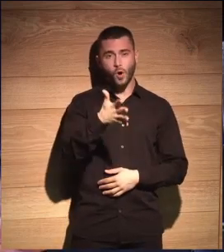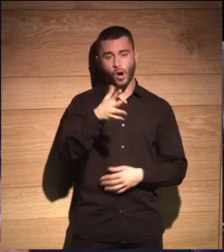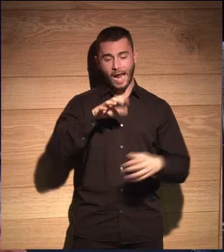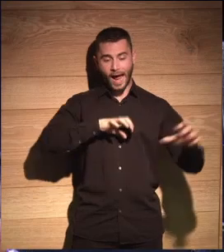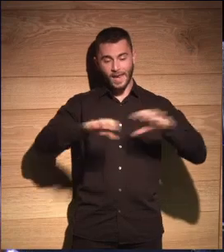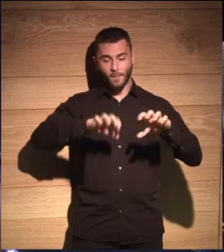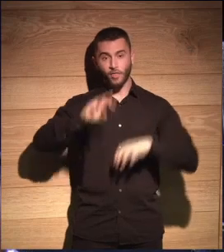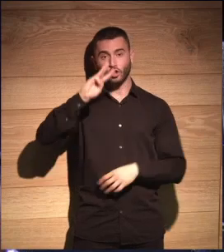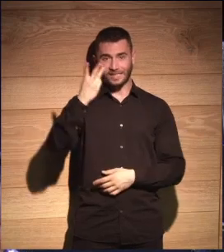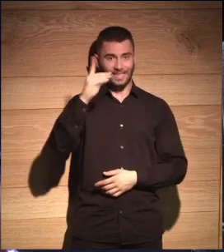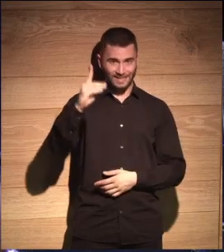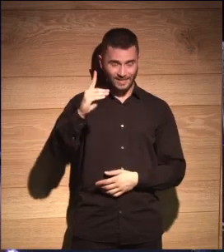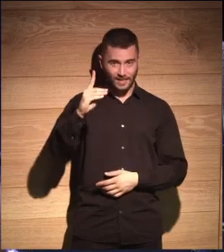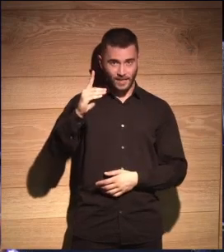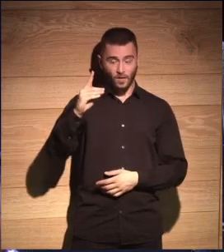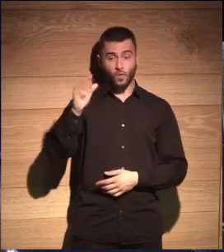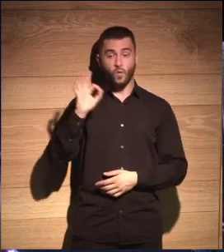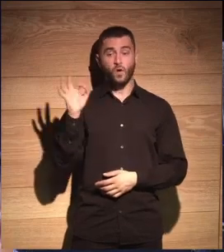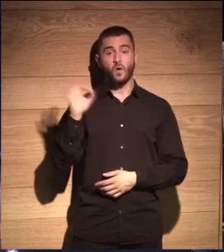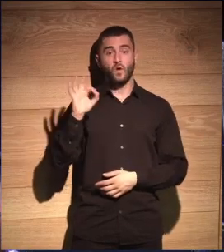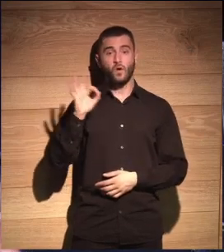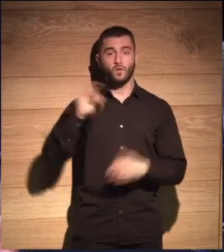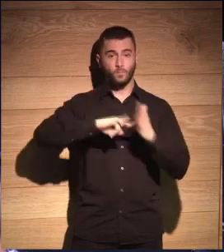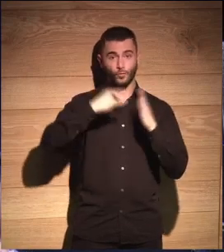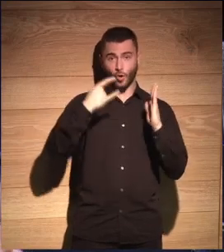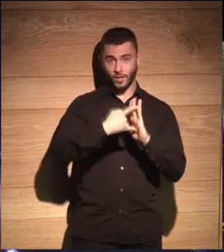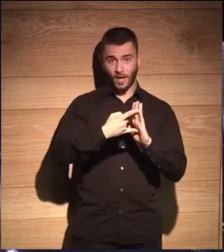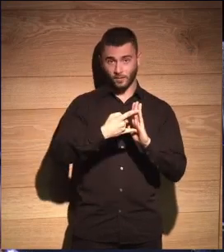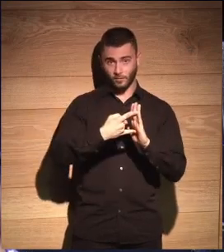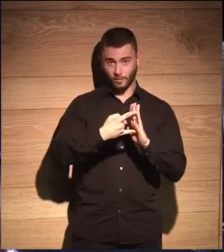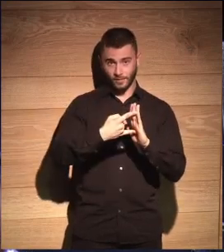animación 3D o sobre todo los proyectos que nunca se han